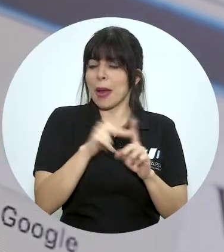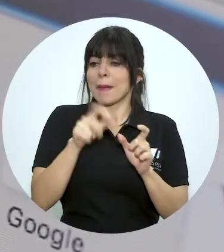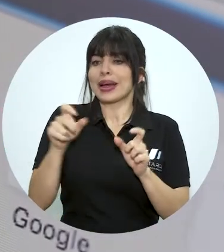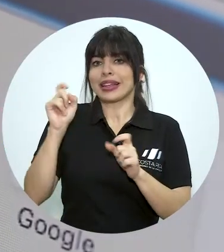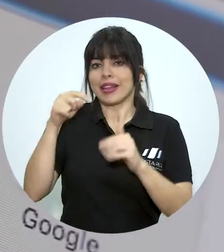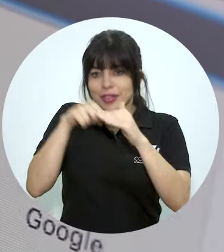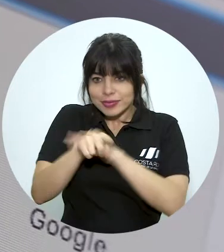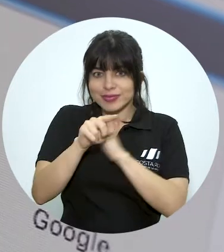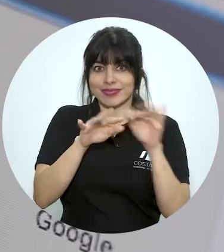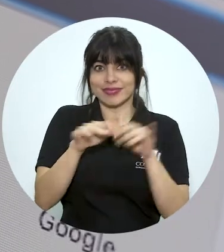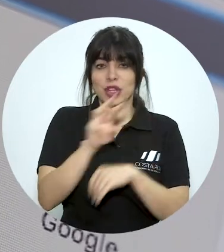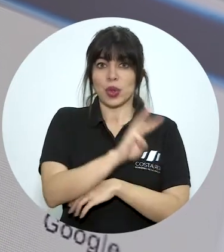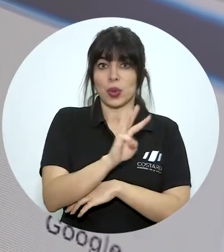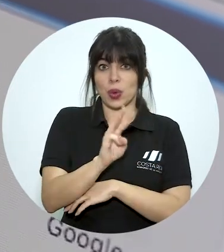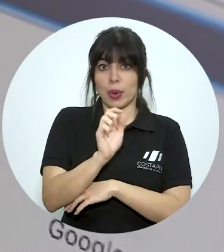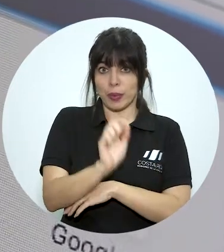deben ingresar a la dirección electrónica